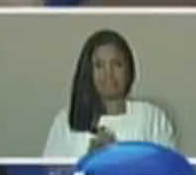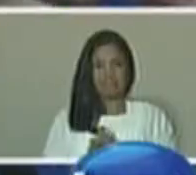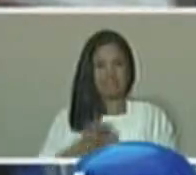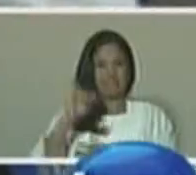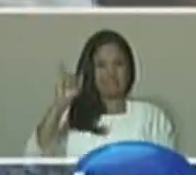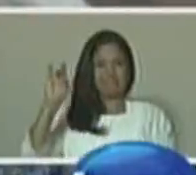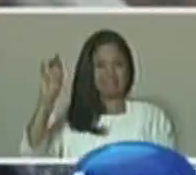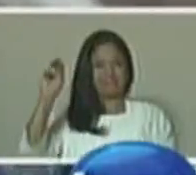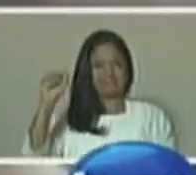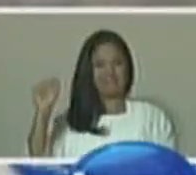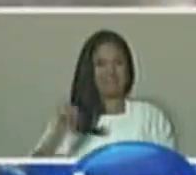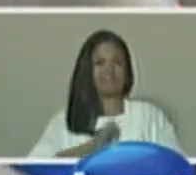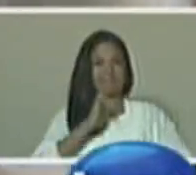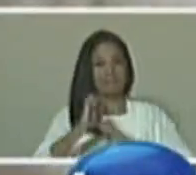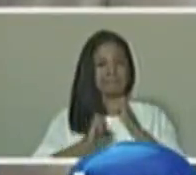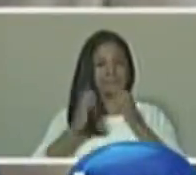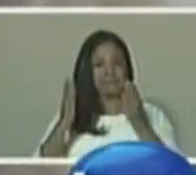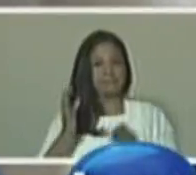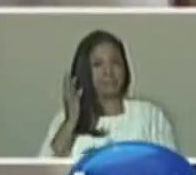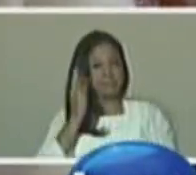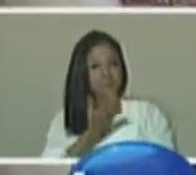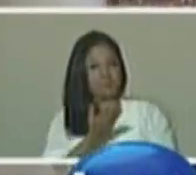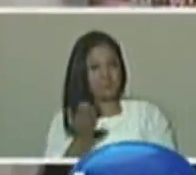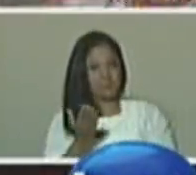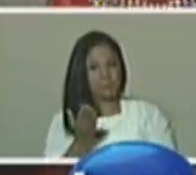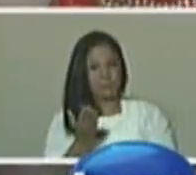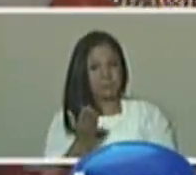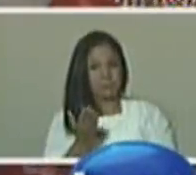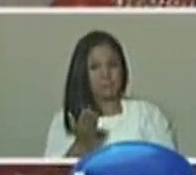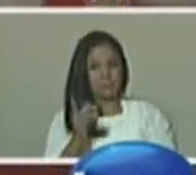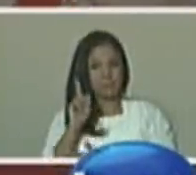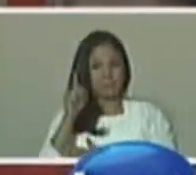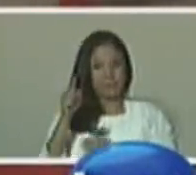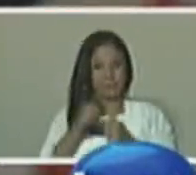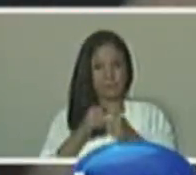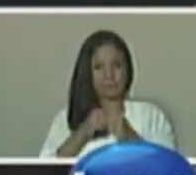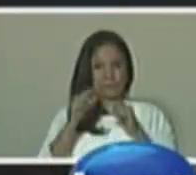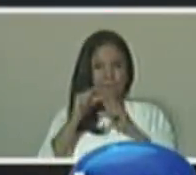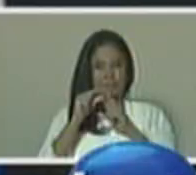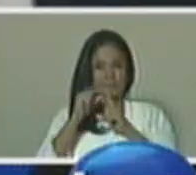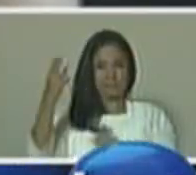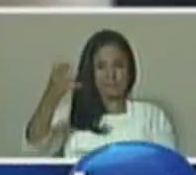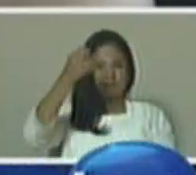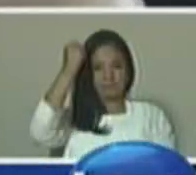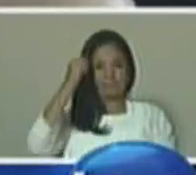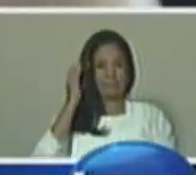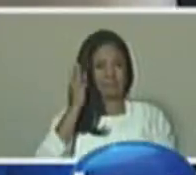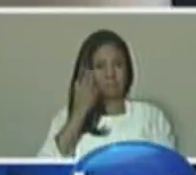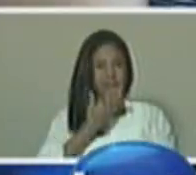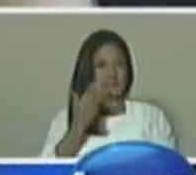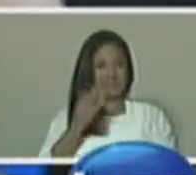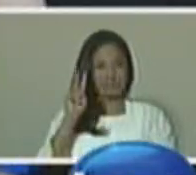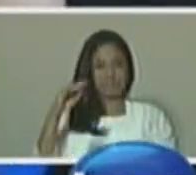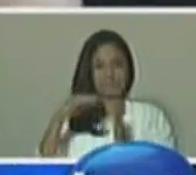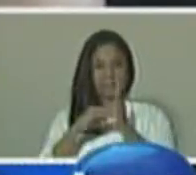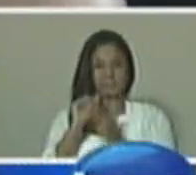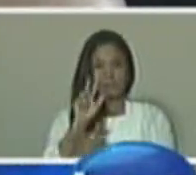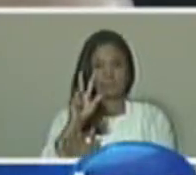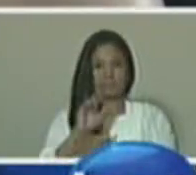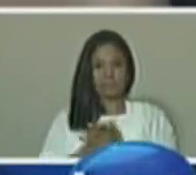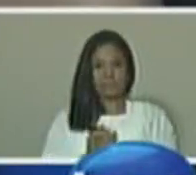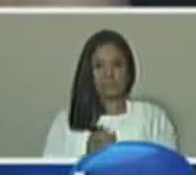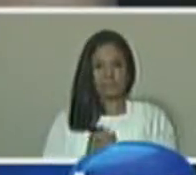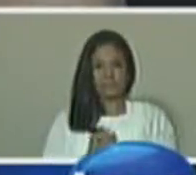Irma emocionada. Irma, tus primeras palabras como la ganadora del concurso 2013. ¿Qué